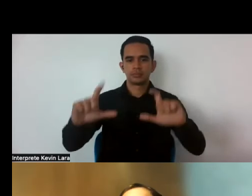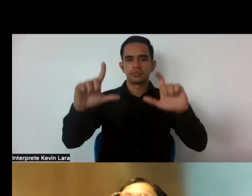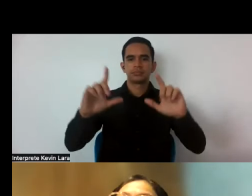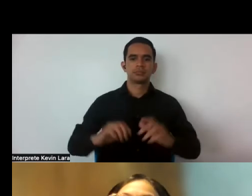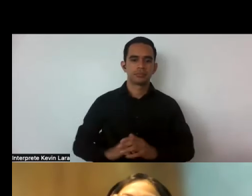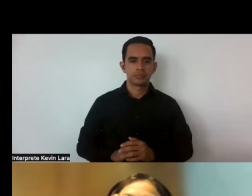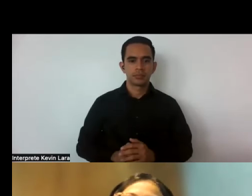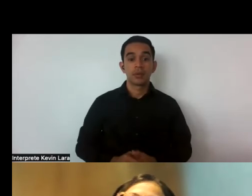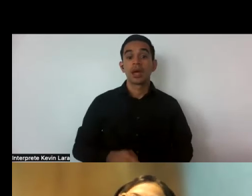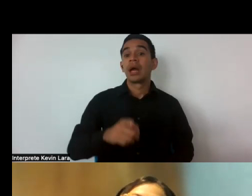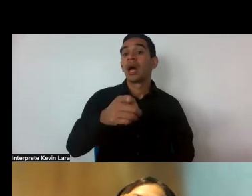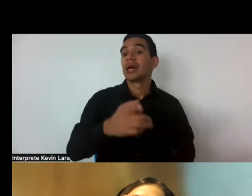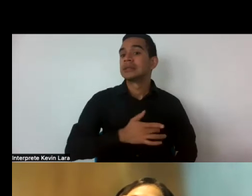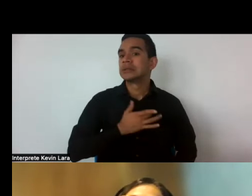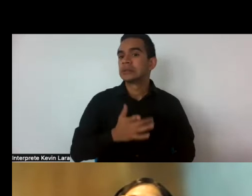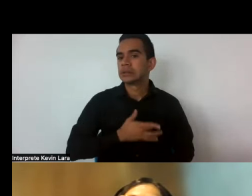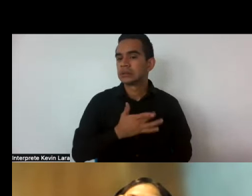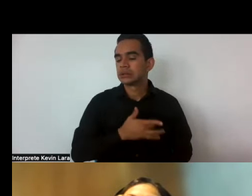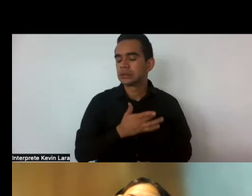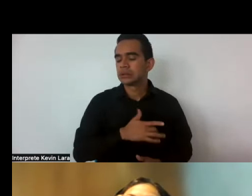¿Qué emoción les transmite?